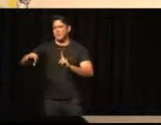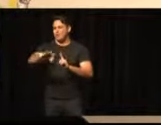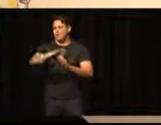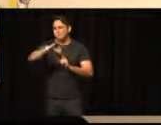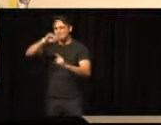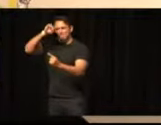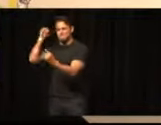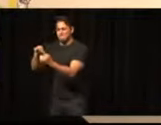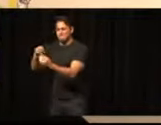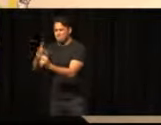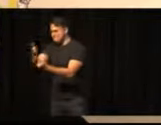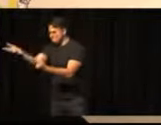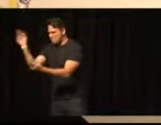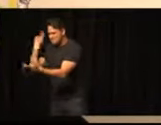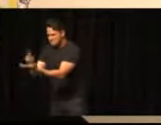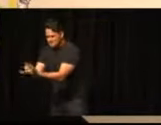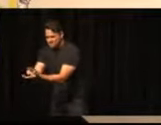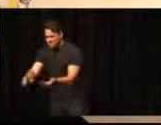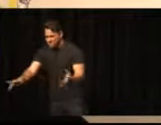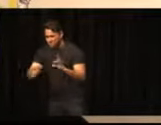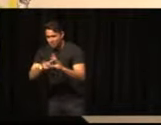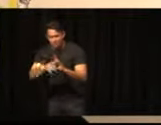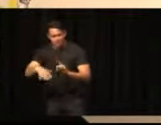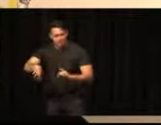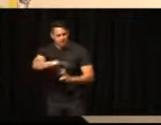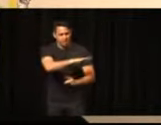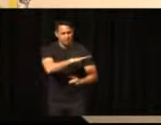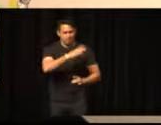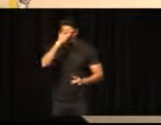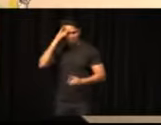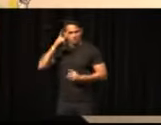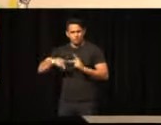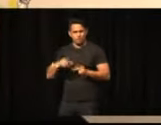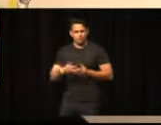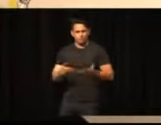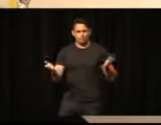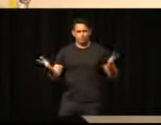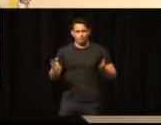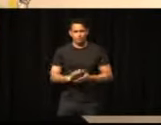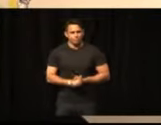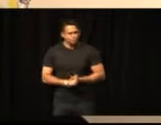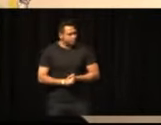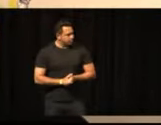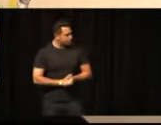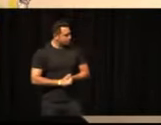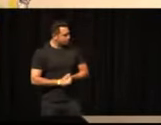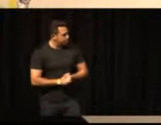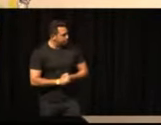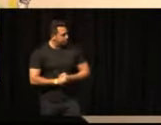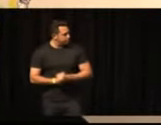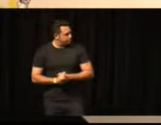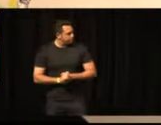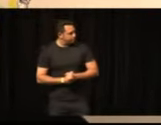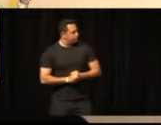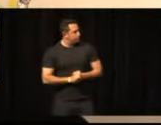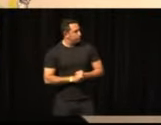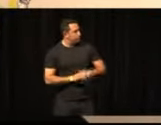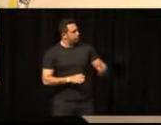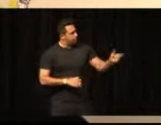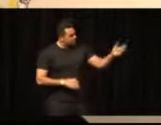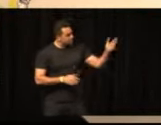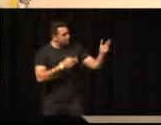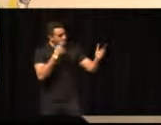él cubre de hecho esa relación de comunidad. Andrés, sí,